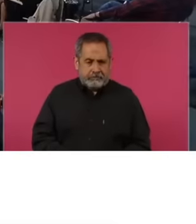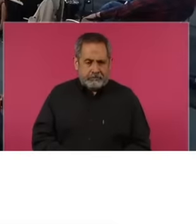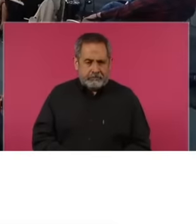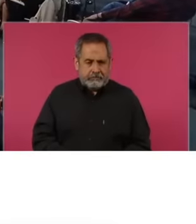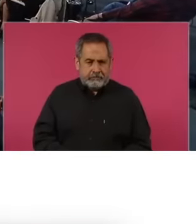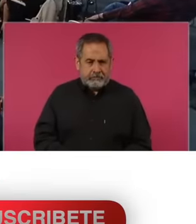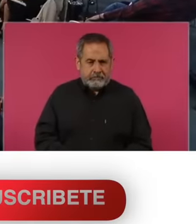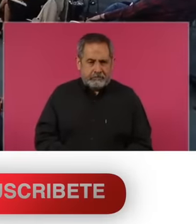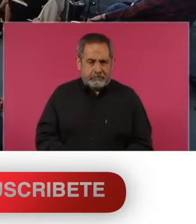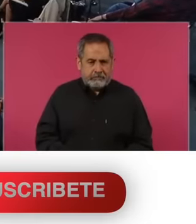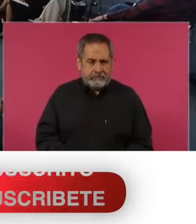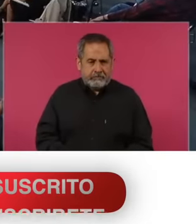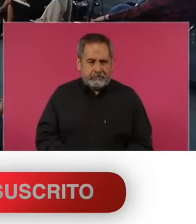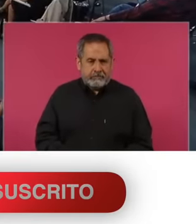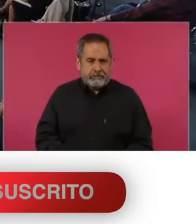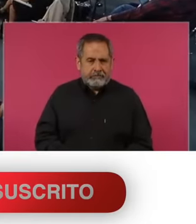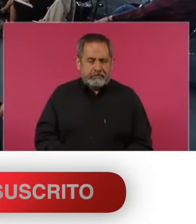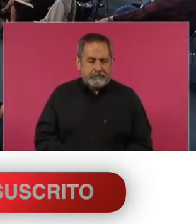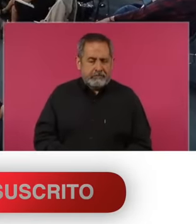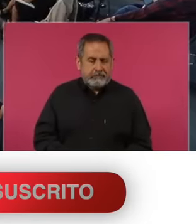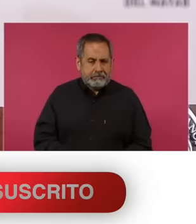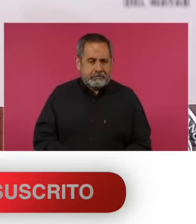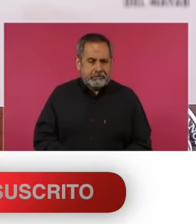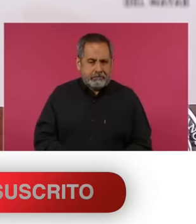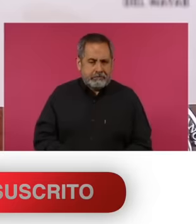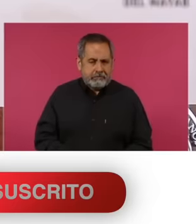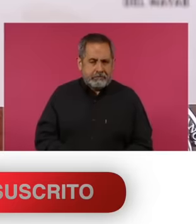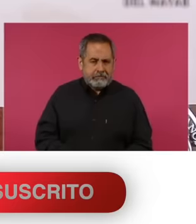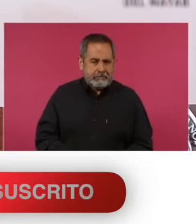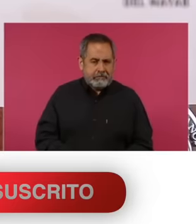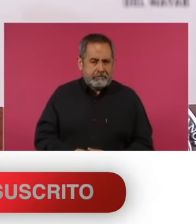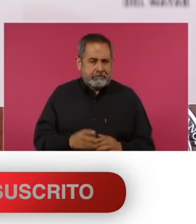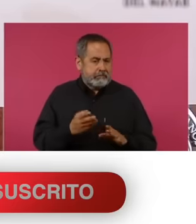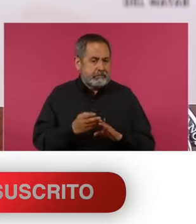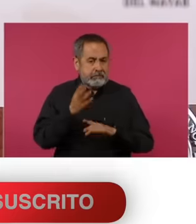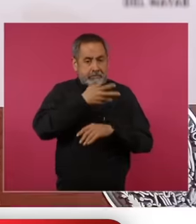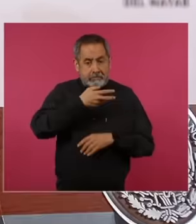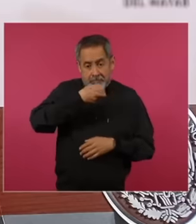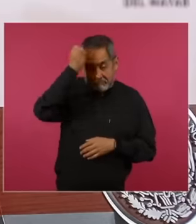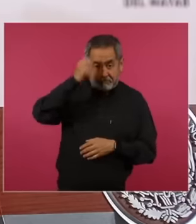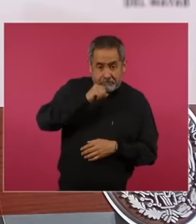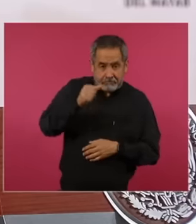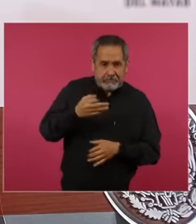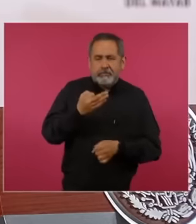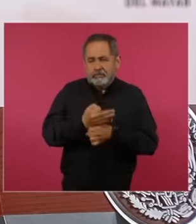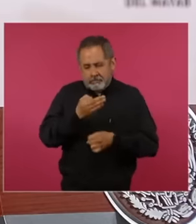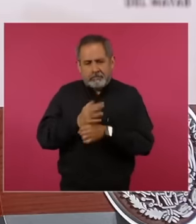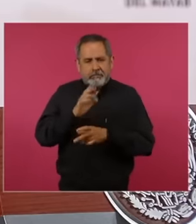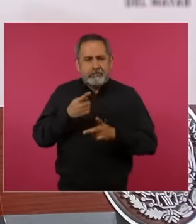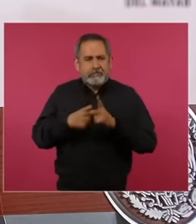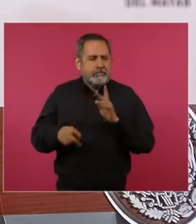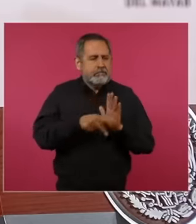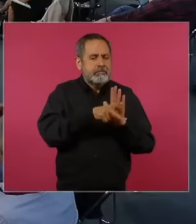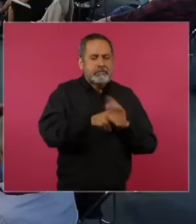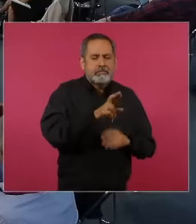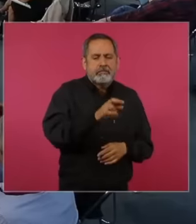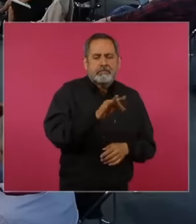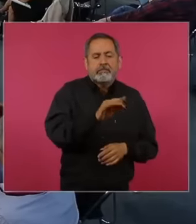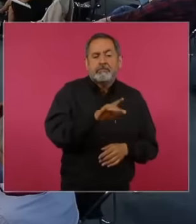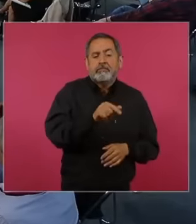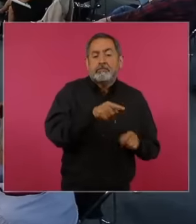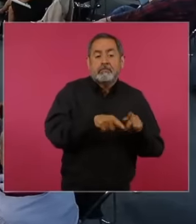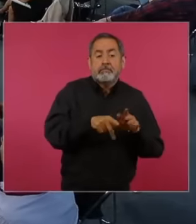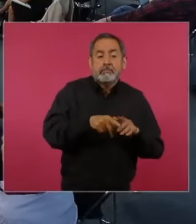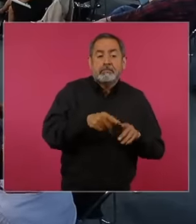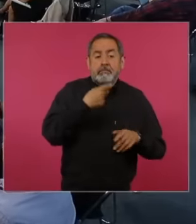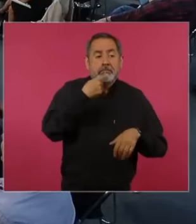Reforma suena cosas. O sea, ya como ya no están los de antes que destapaban, ya está destapando. El Reforma. Al